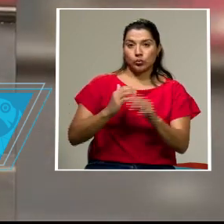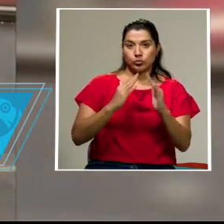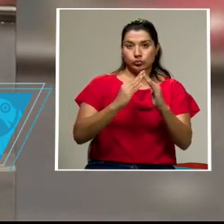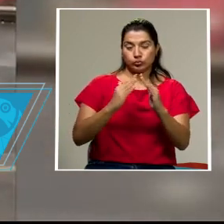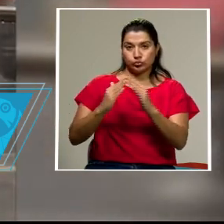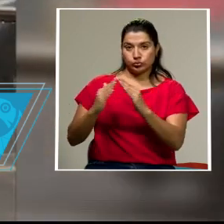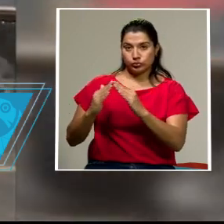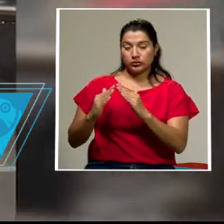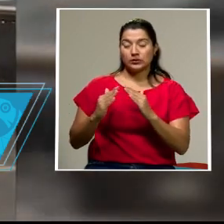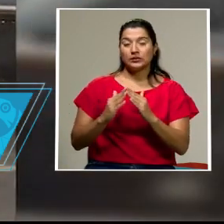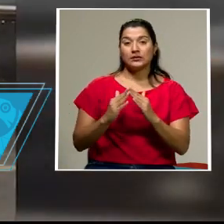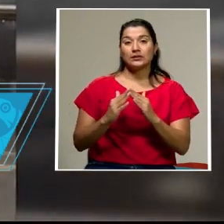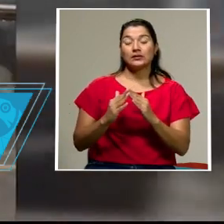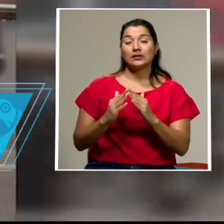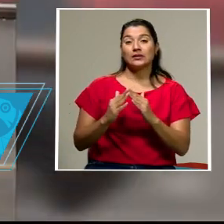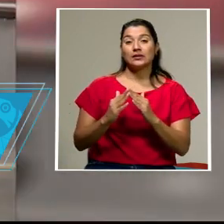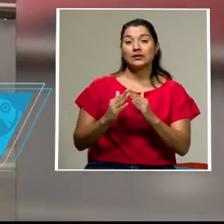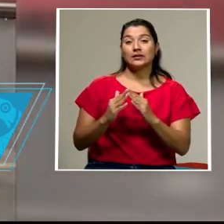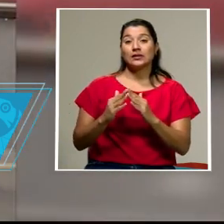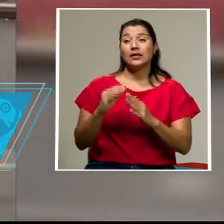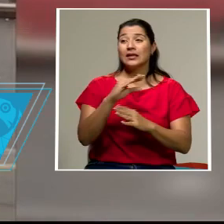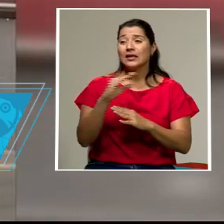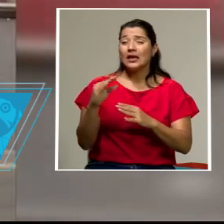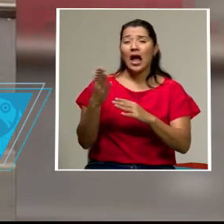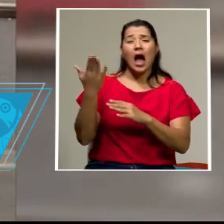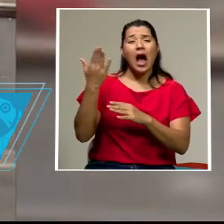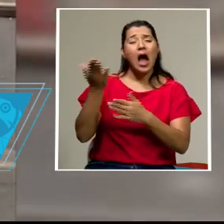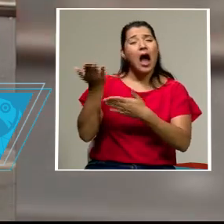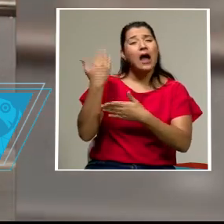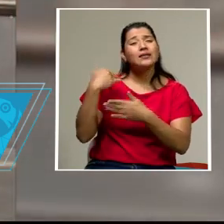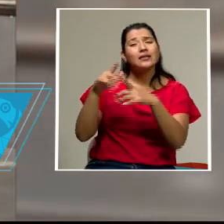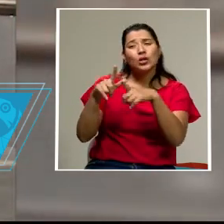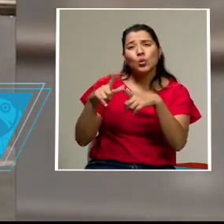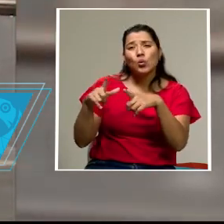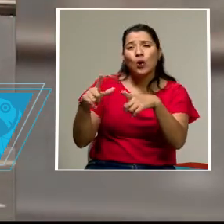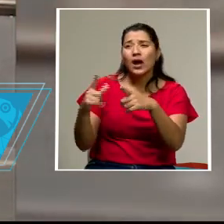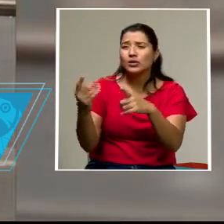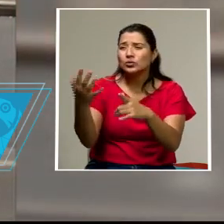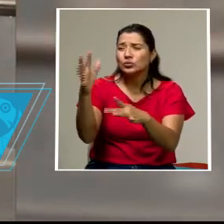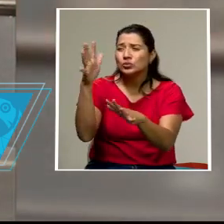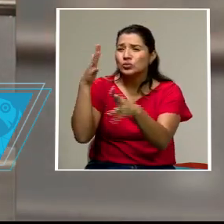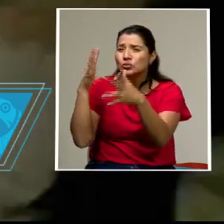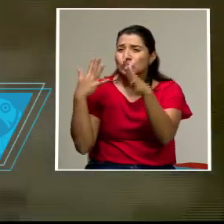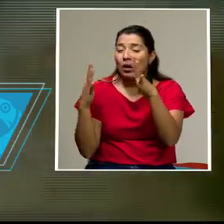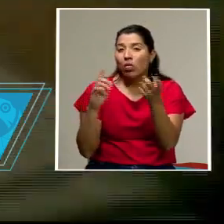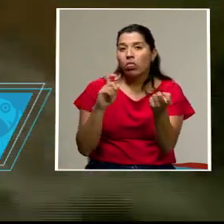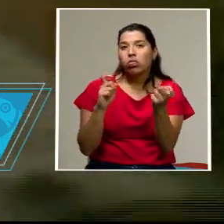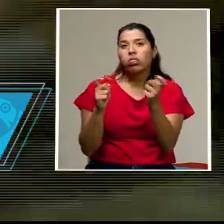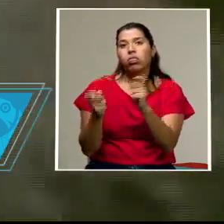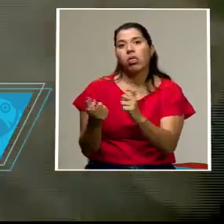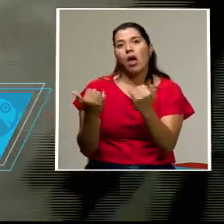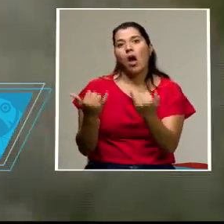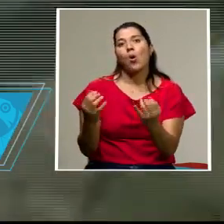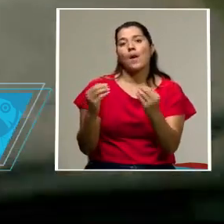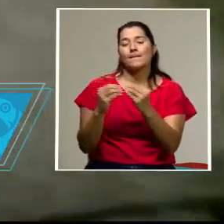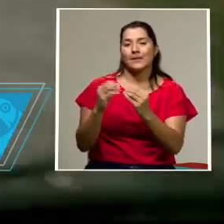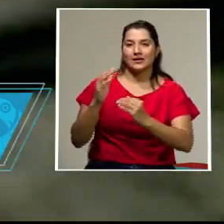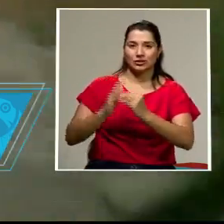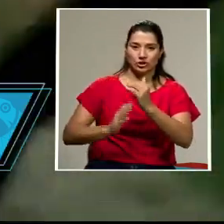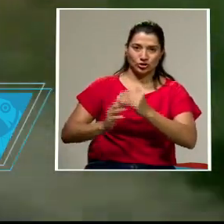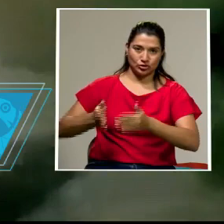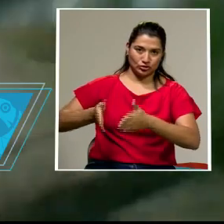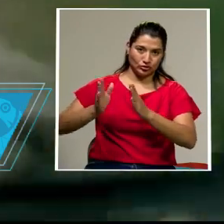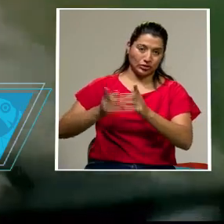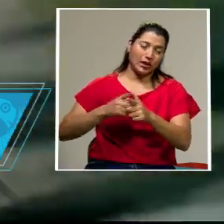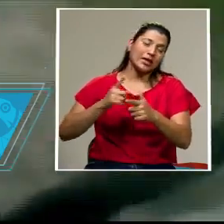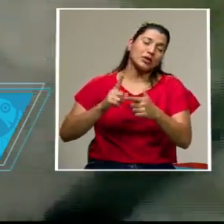impermeabilizando las zonas que antes eran cafetales o antes eran áreas verdes. Entonces eso ha provocado obviamente un aumento en los